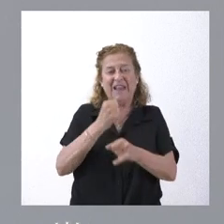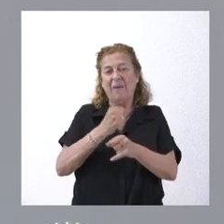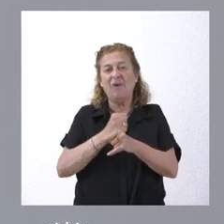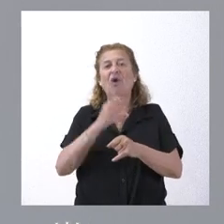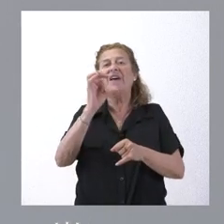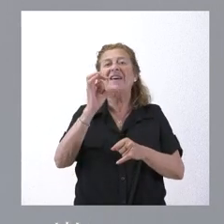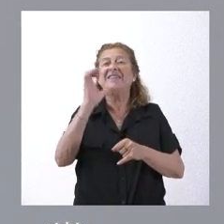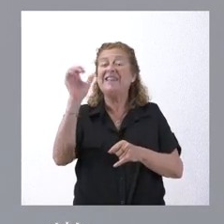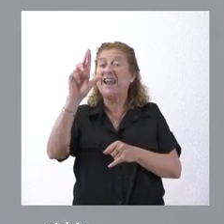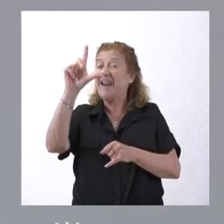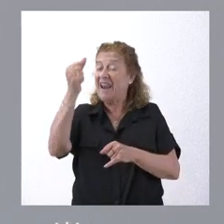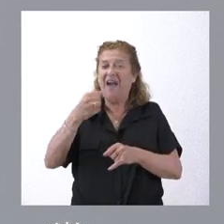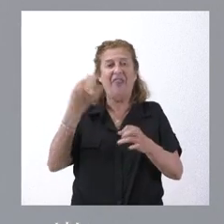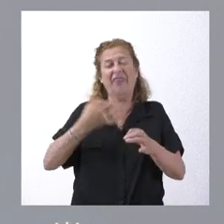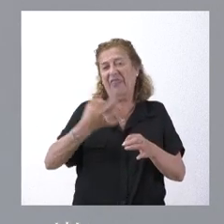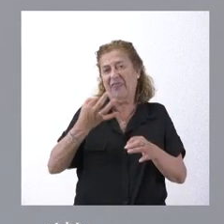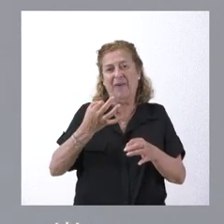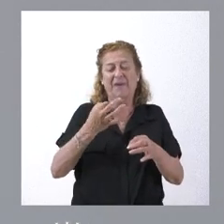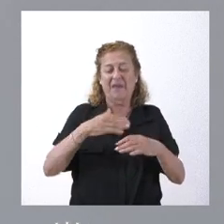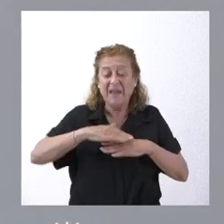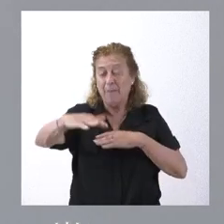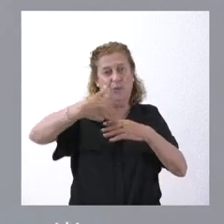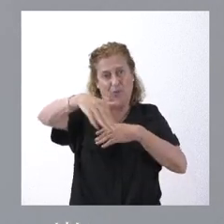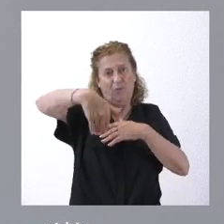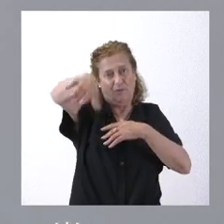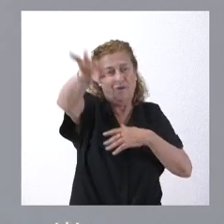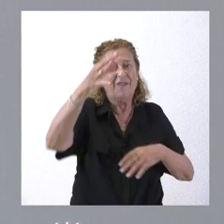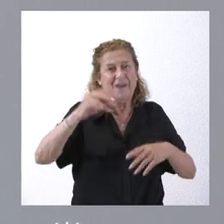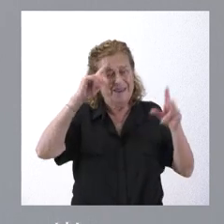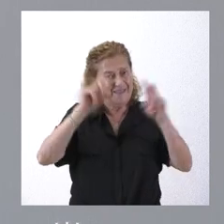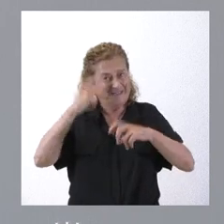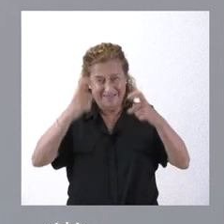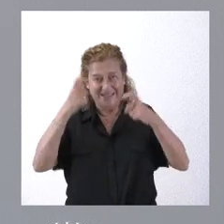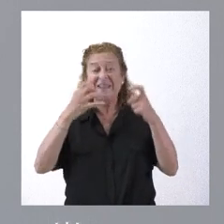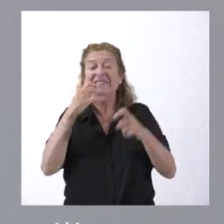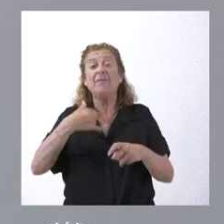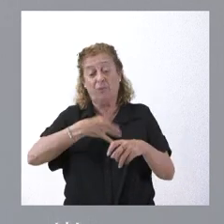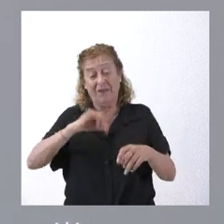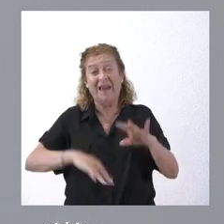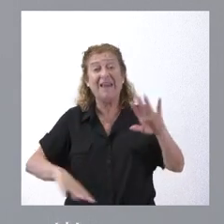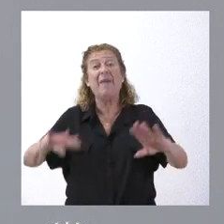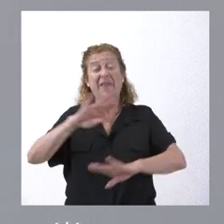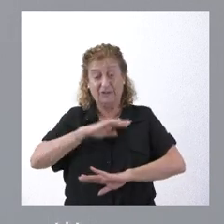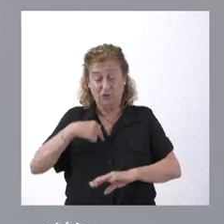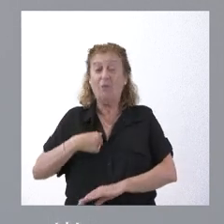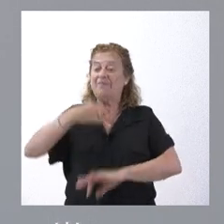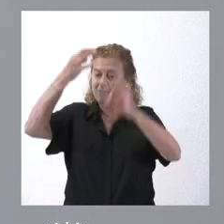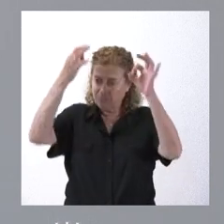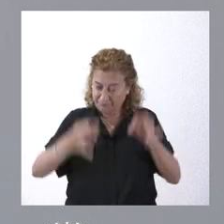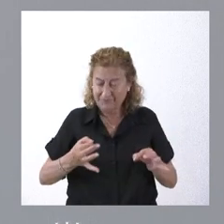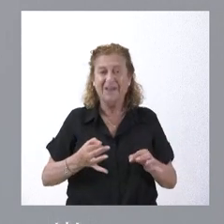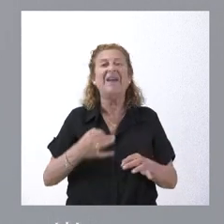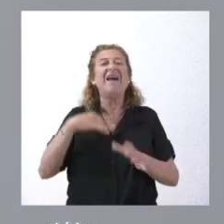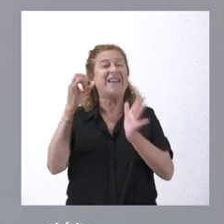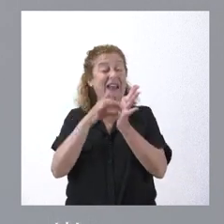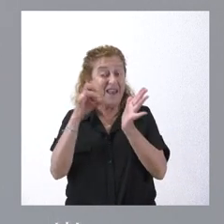Serla pues, tiene campo por delante. Es decir, si somos capaces de asegurar con la máxima